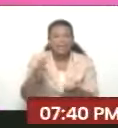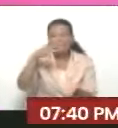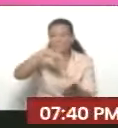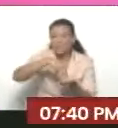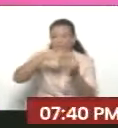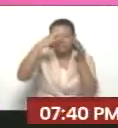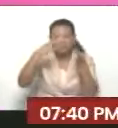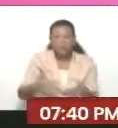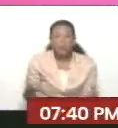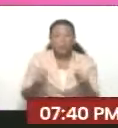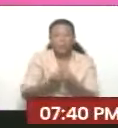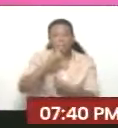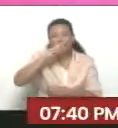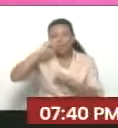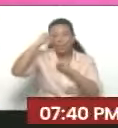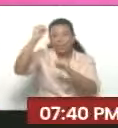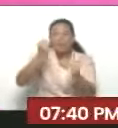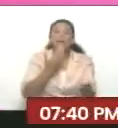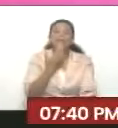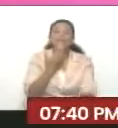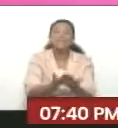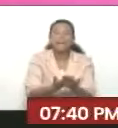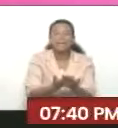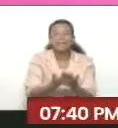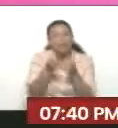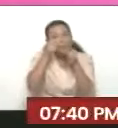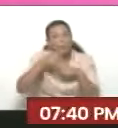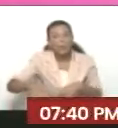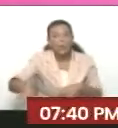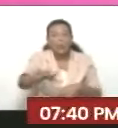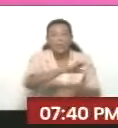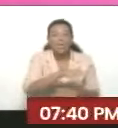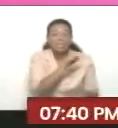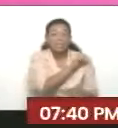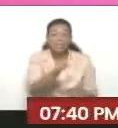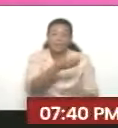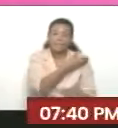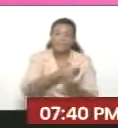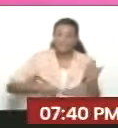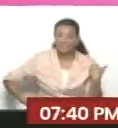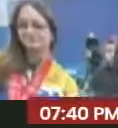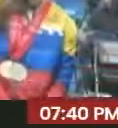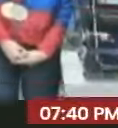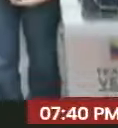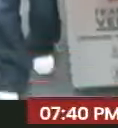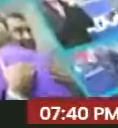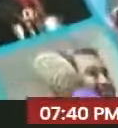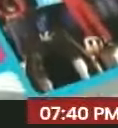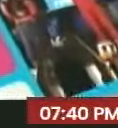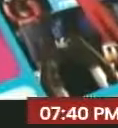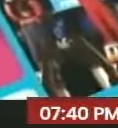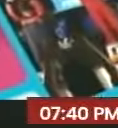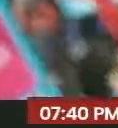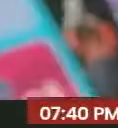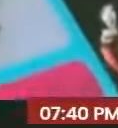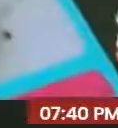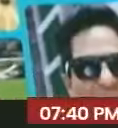Miranda, con Maduro más, gracias al pueblo, y vamos a ver Semana Presidencial.